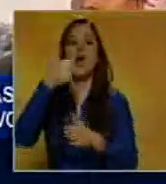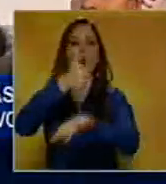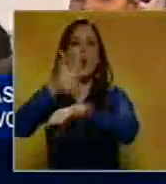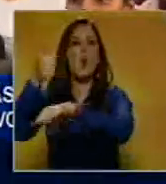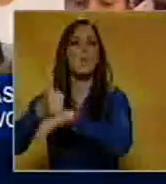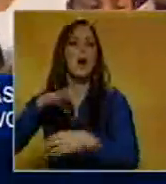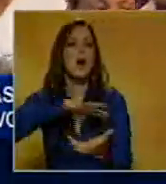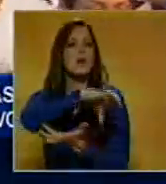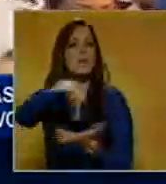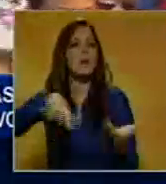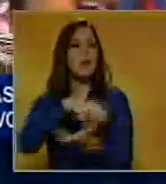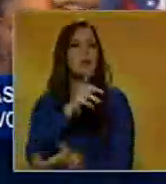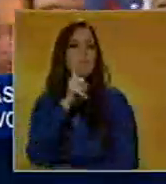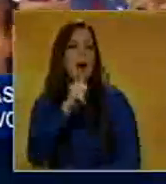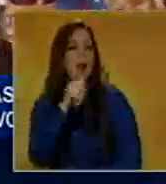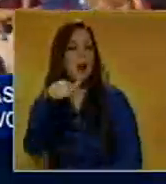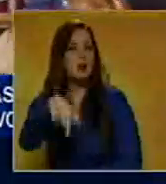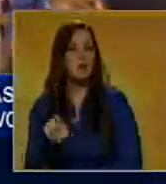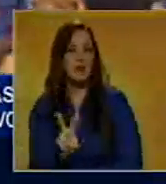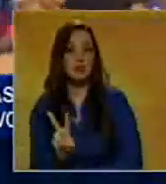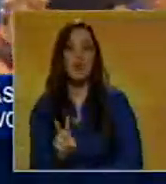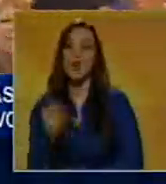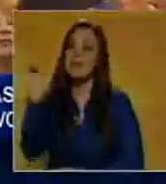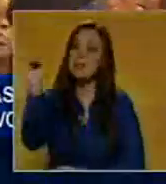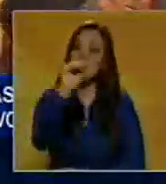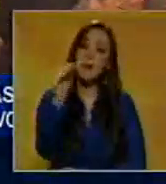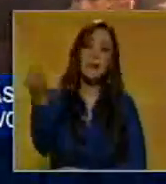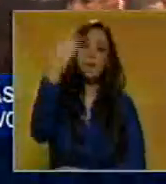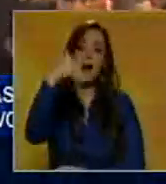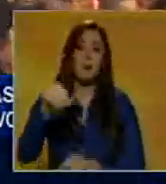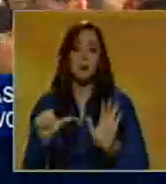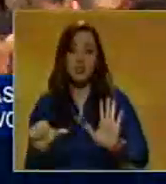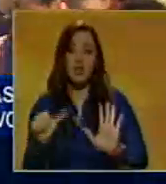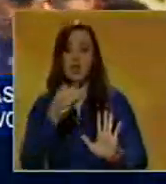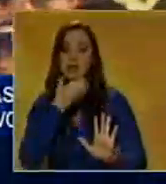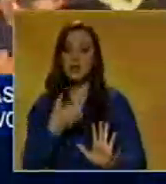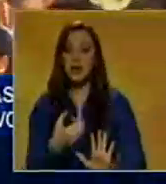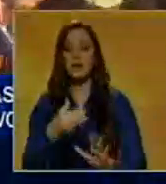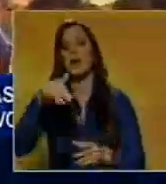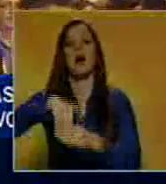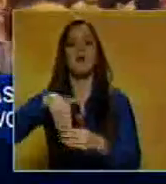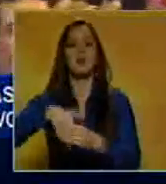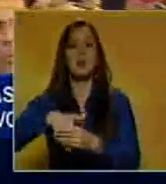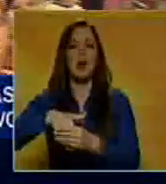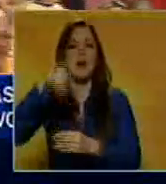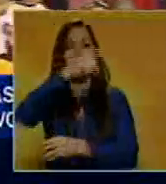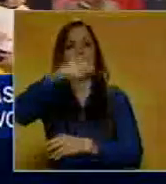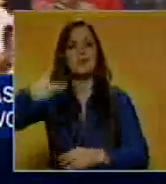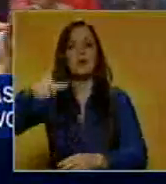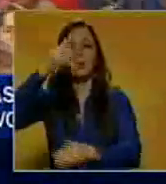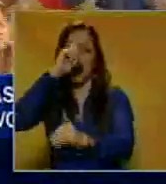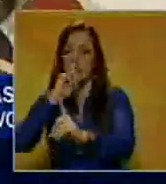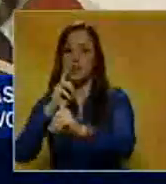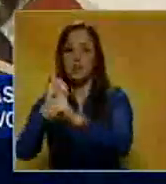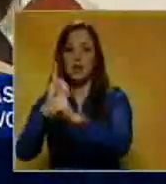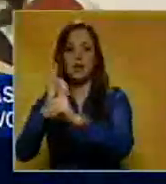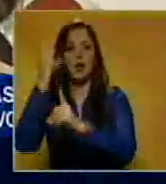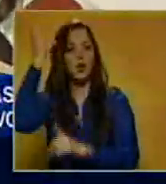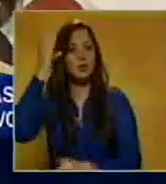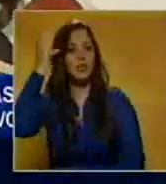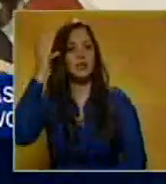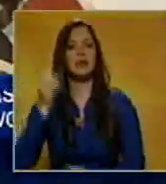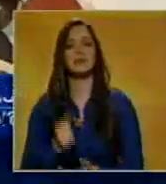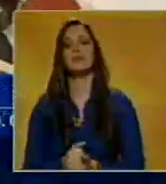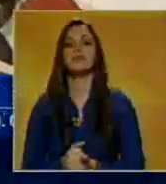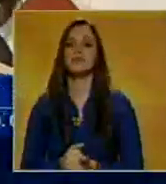un llamado a sus seguidores a votar este 6 de diciembre para garantizar una Asamblea Nacional digna, consciente y comprometida con la nación. Venden